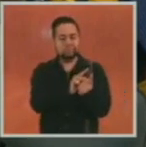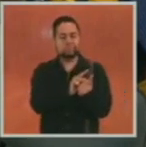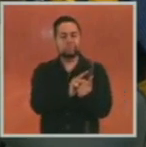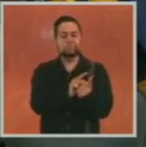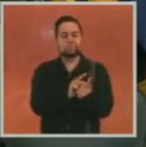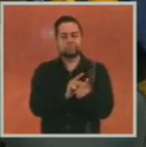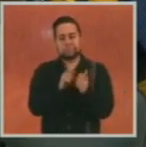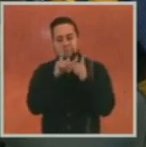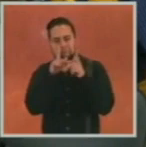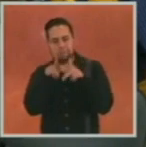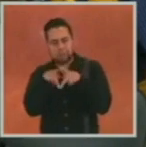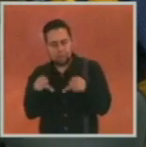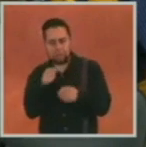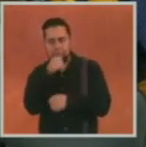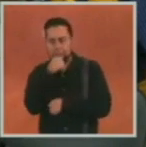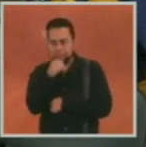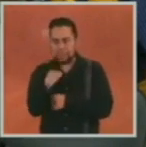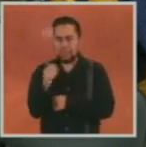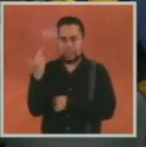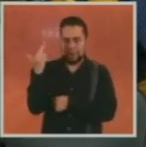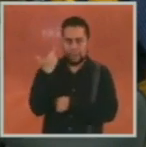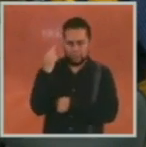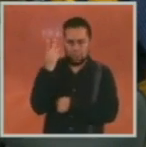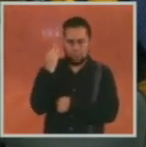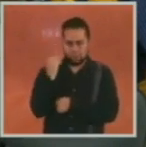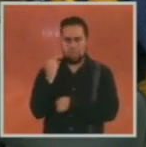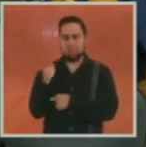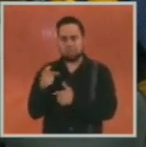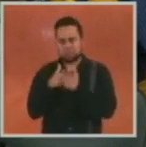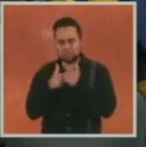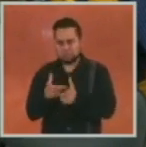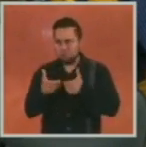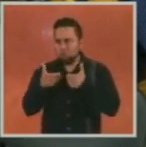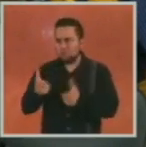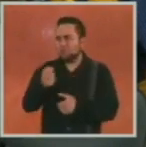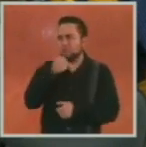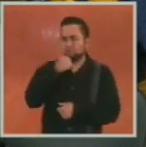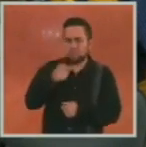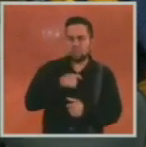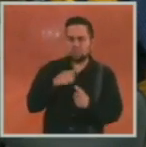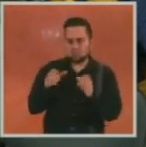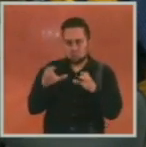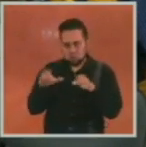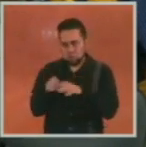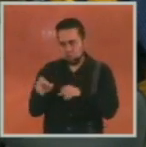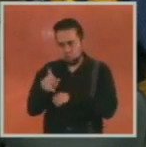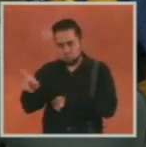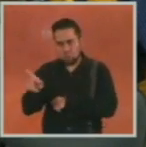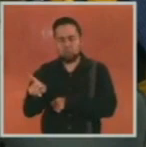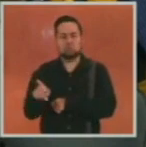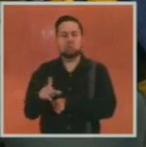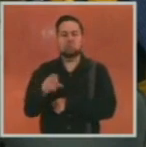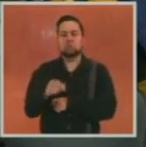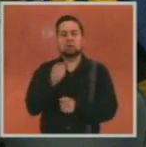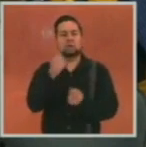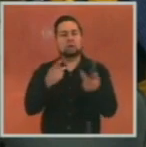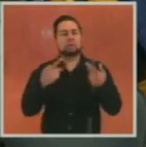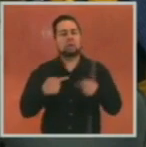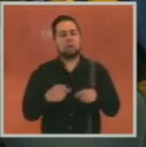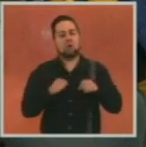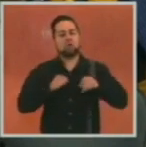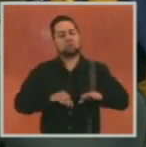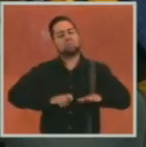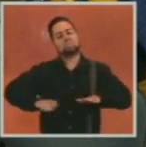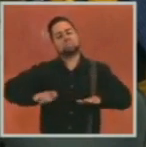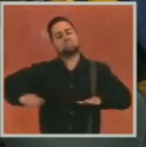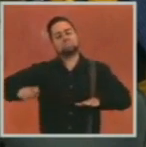de los periodistas de los que seguimos en las calles de los que seguimos yendo a las comunidades y no de los que estamos en el escritorio